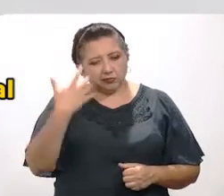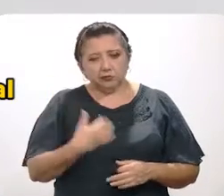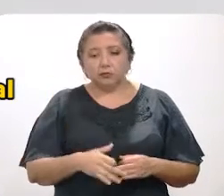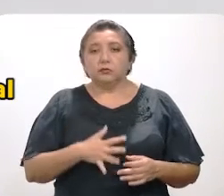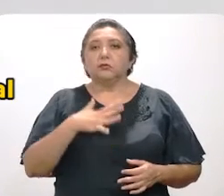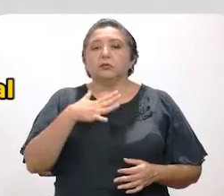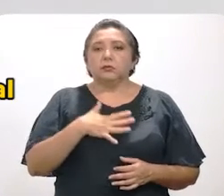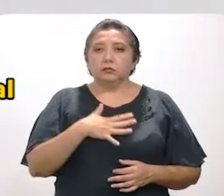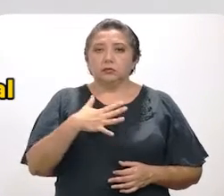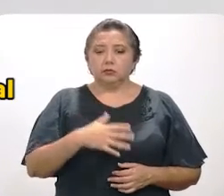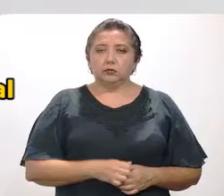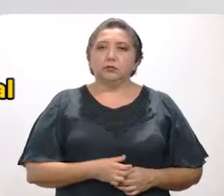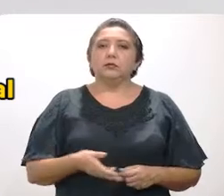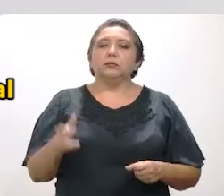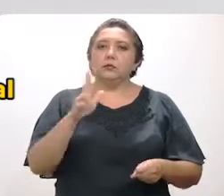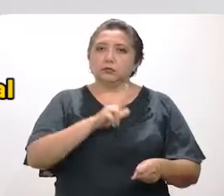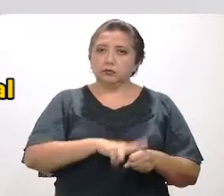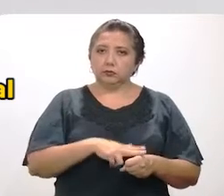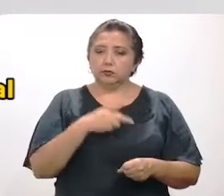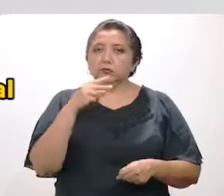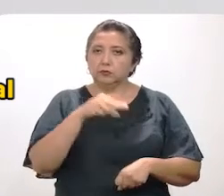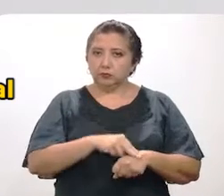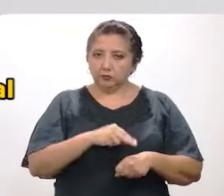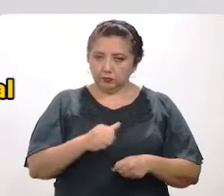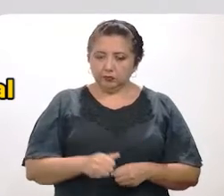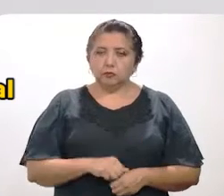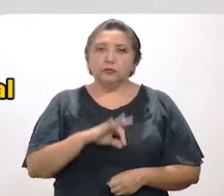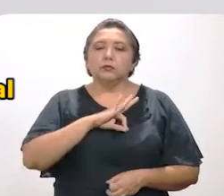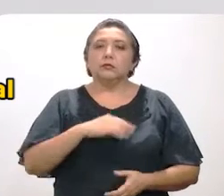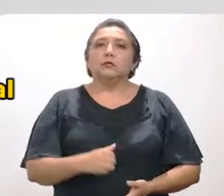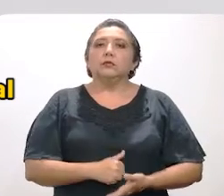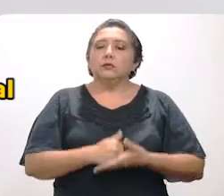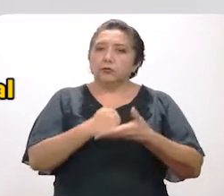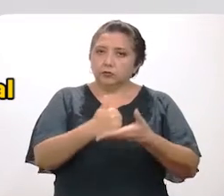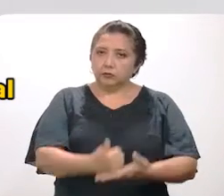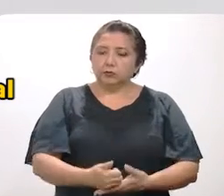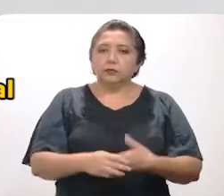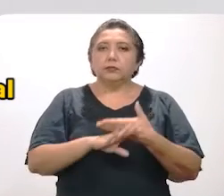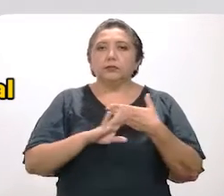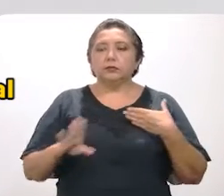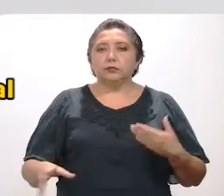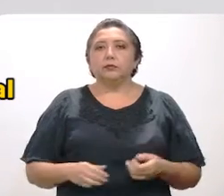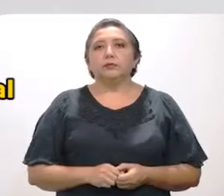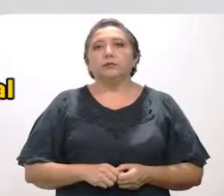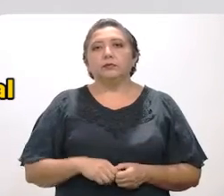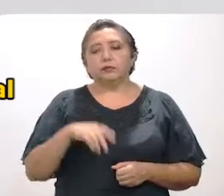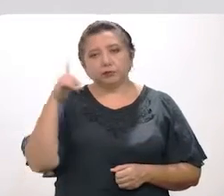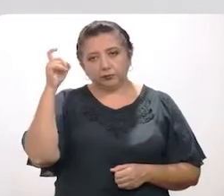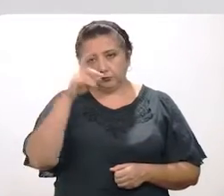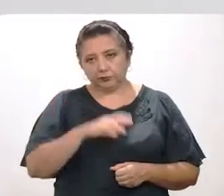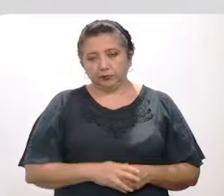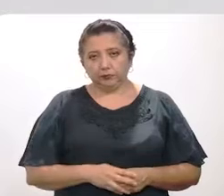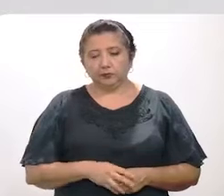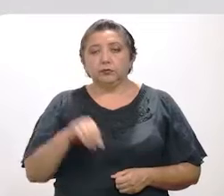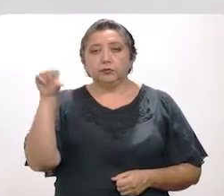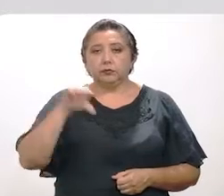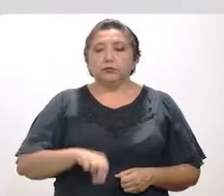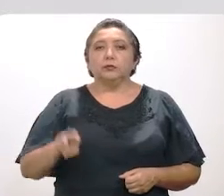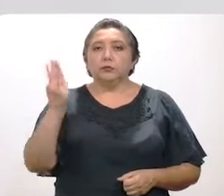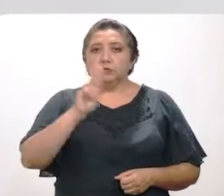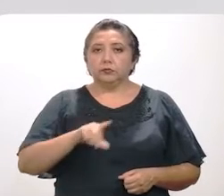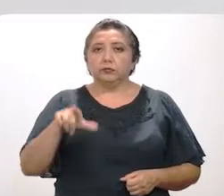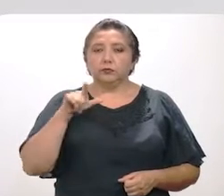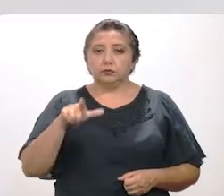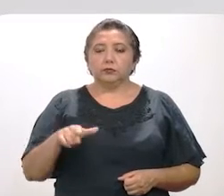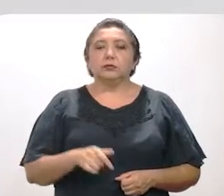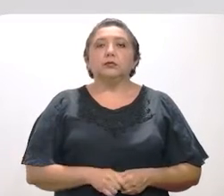falta de oxigenación. En el hospital, un equipo de especialistas podrán ayudarlos y evitar que la enfermedad se complique. Hoy, miércoles